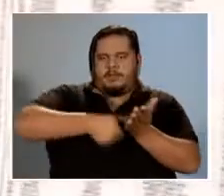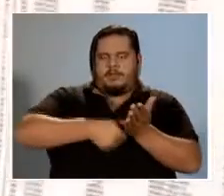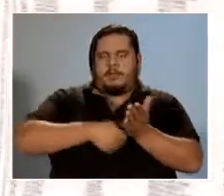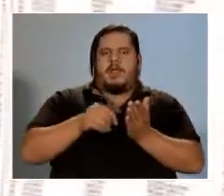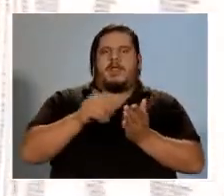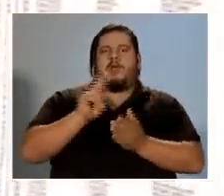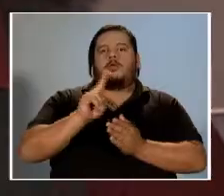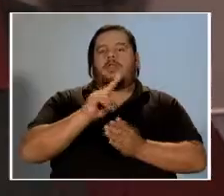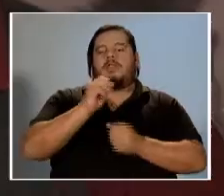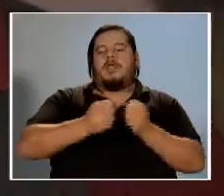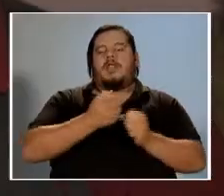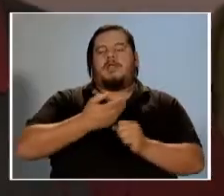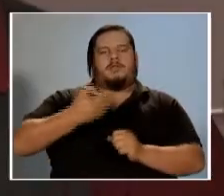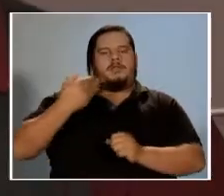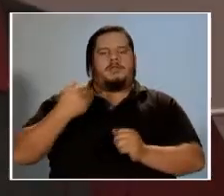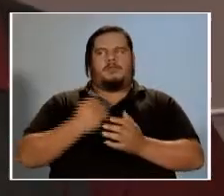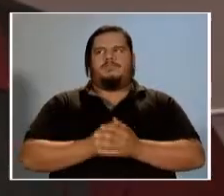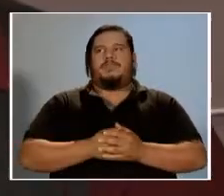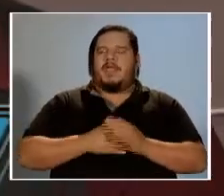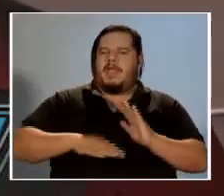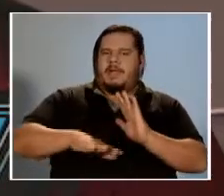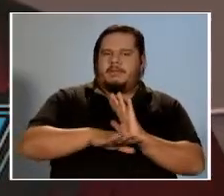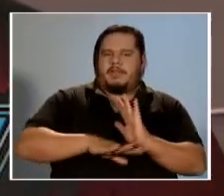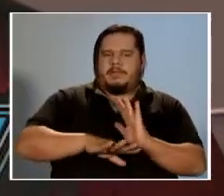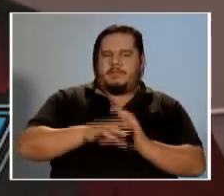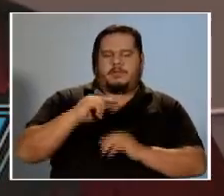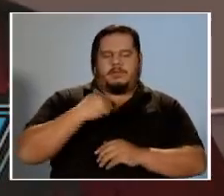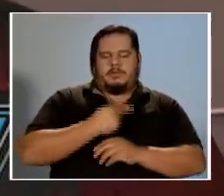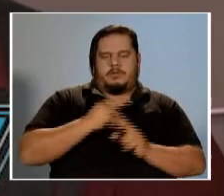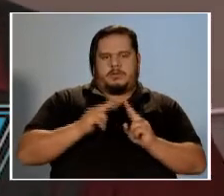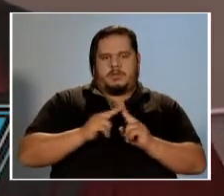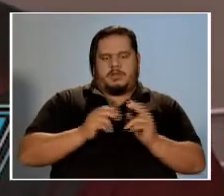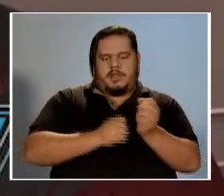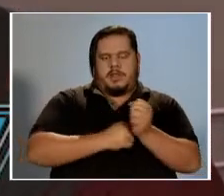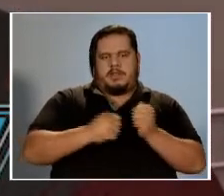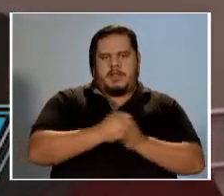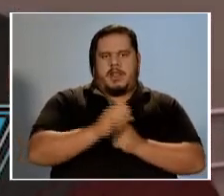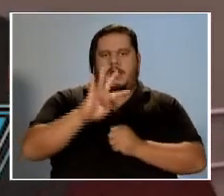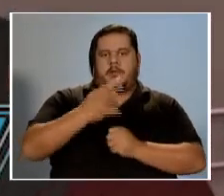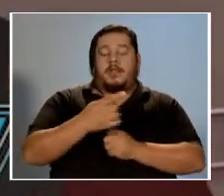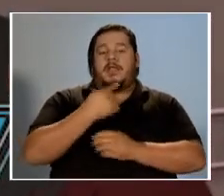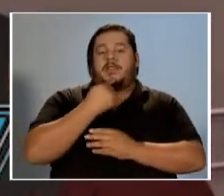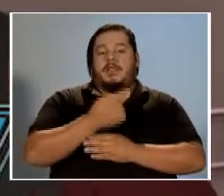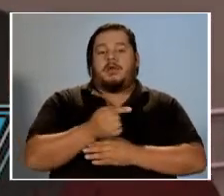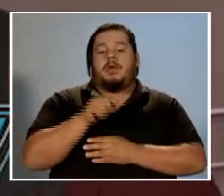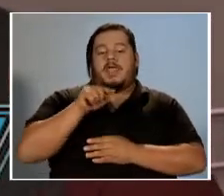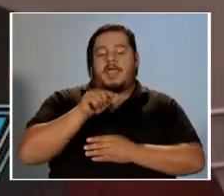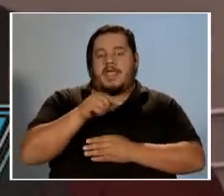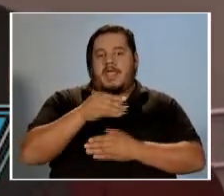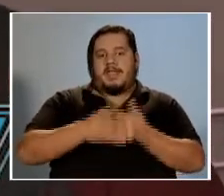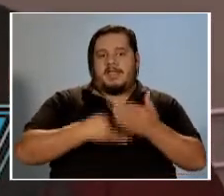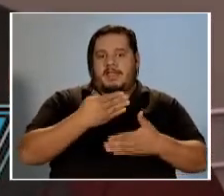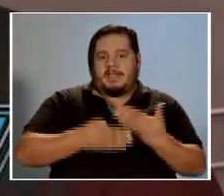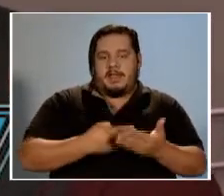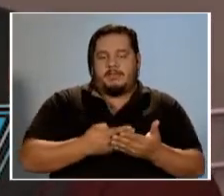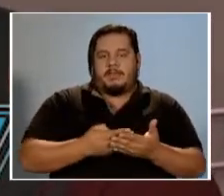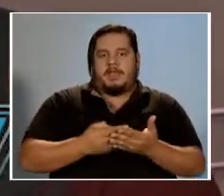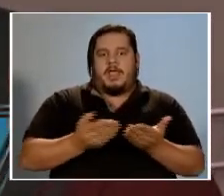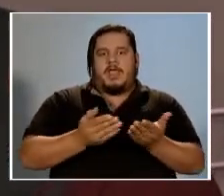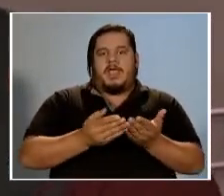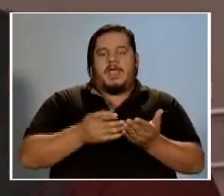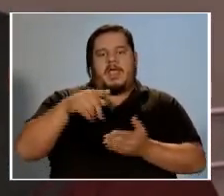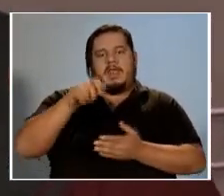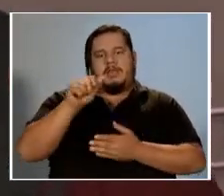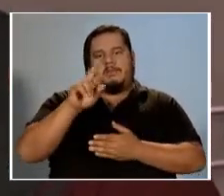anterior. Básicamente lo que conocemos es que la Sala Constitucional ha determinado que en ese trámite el Parlamento no